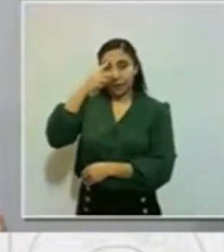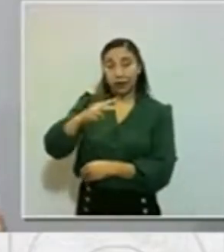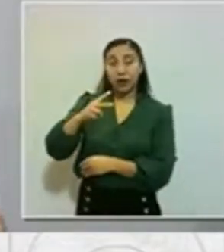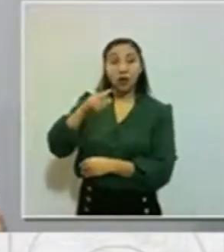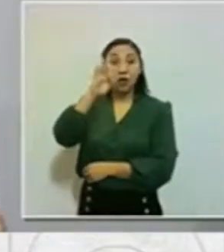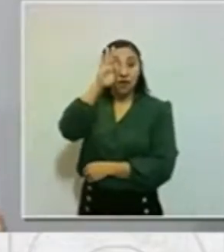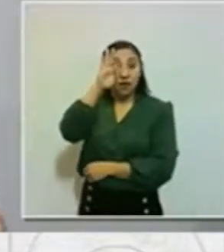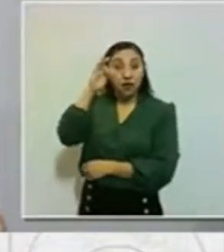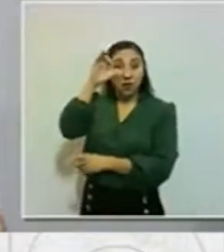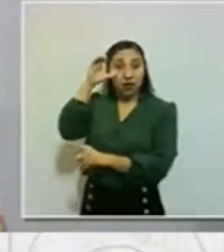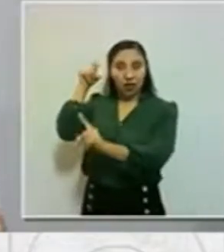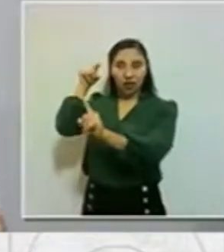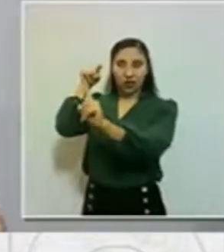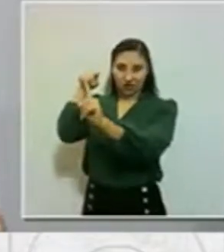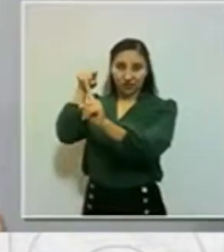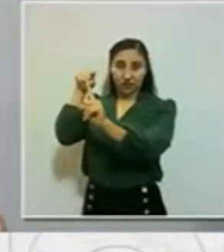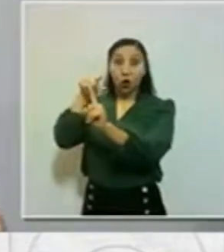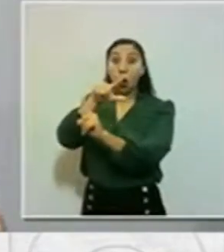Nieto,